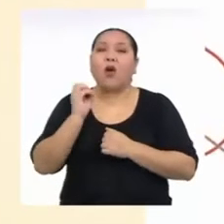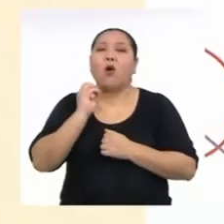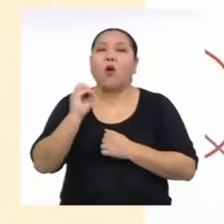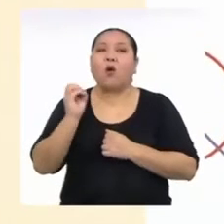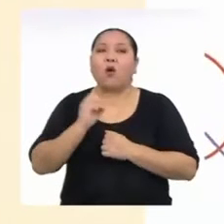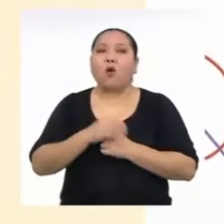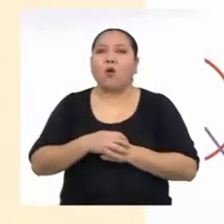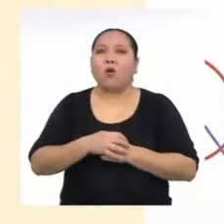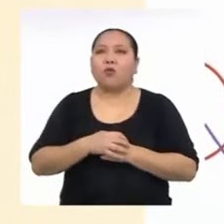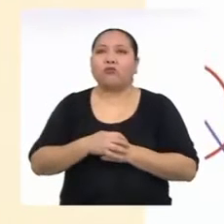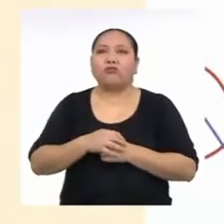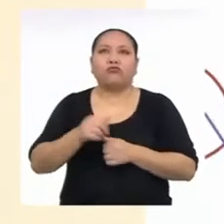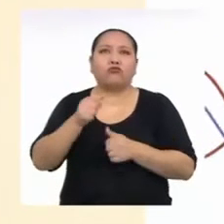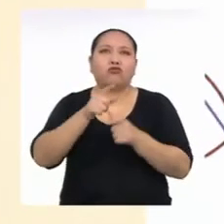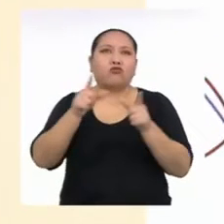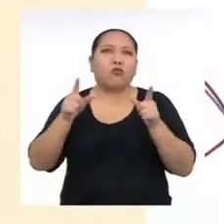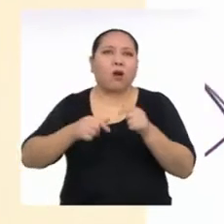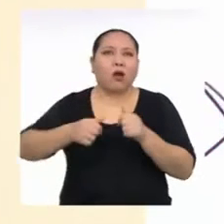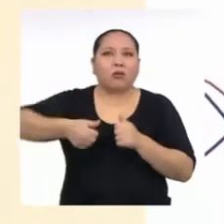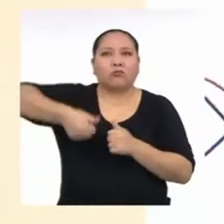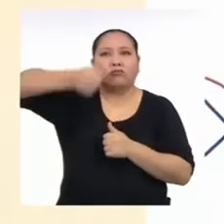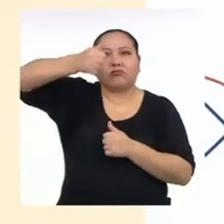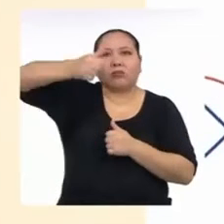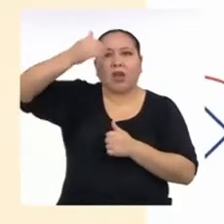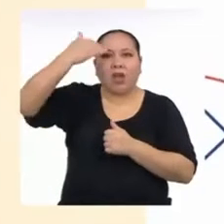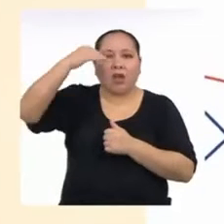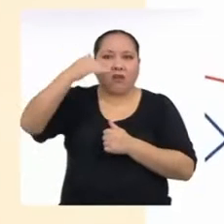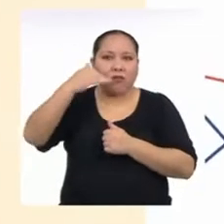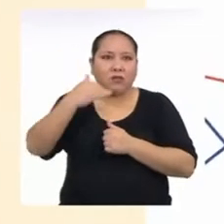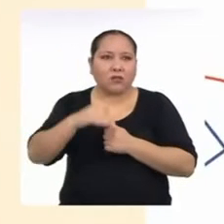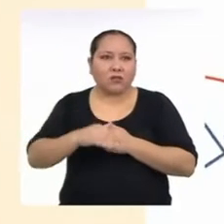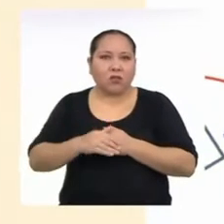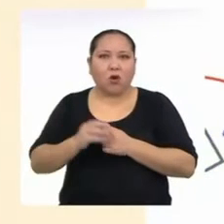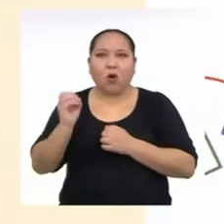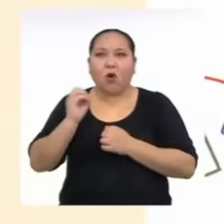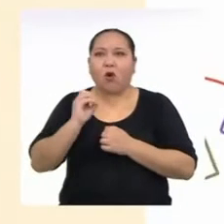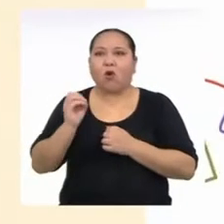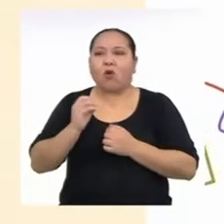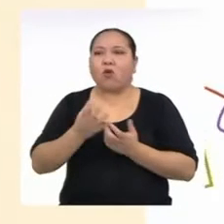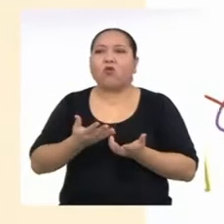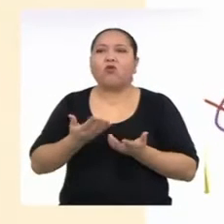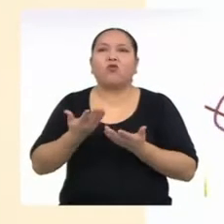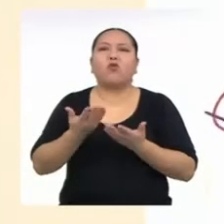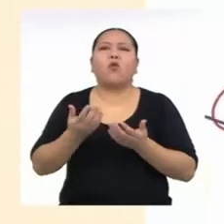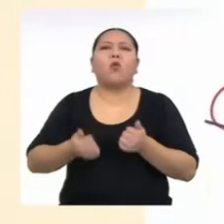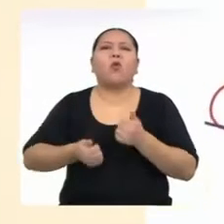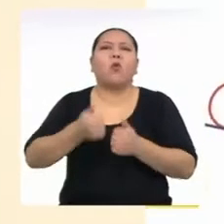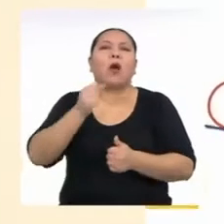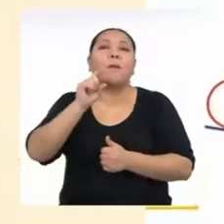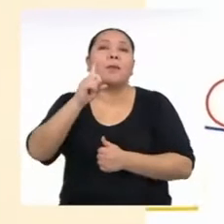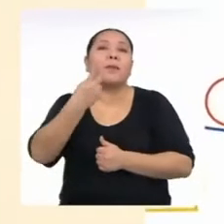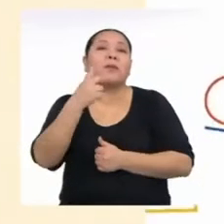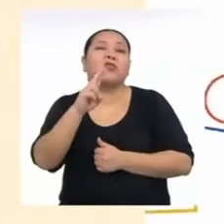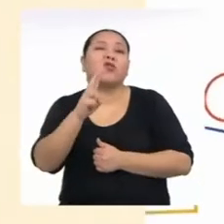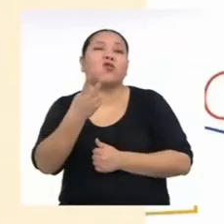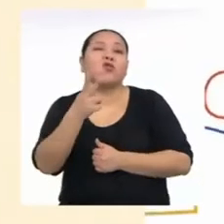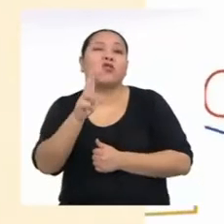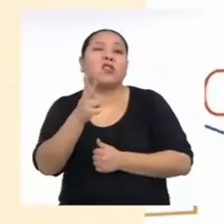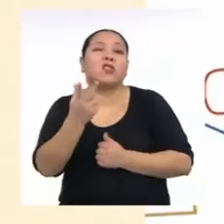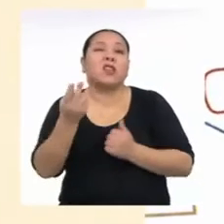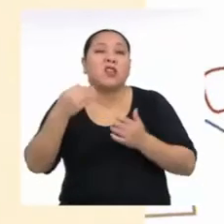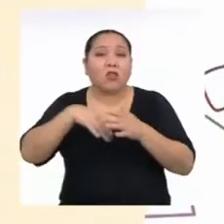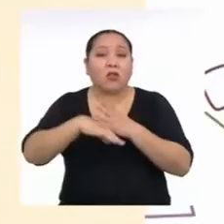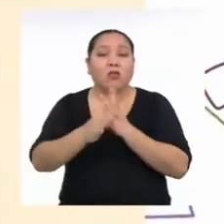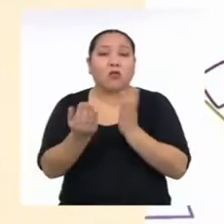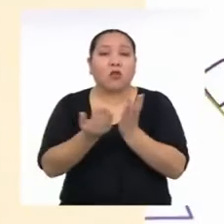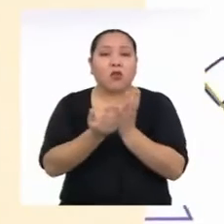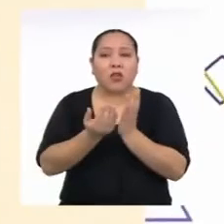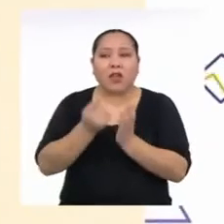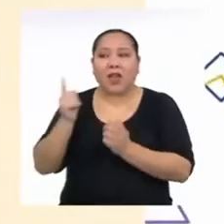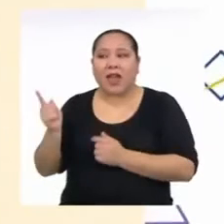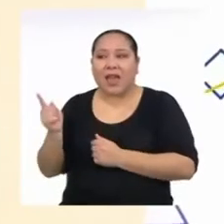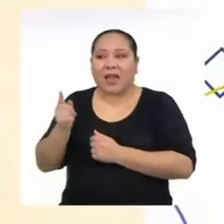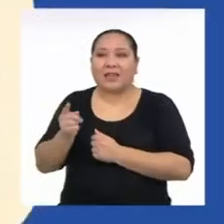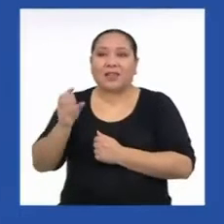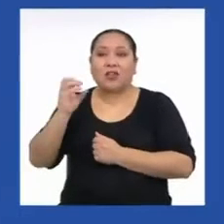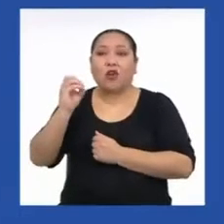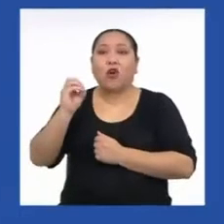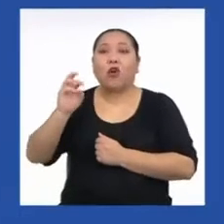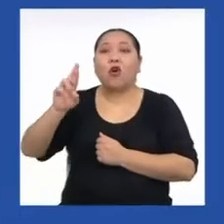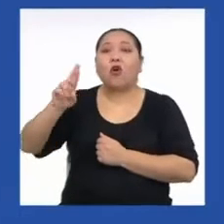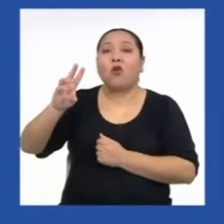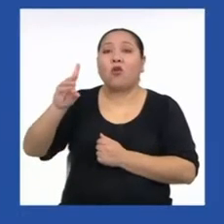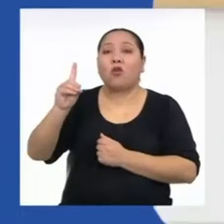la empresa y el grado de escolaridad son variables cualitativas ordinales, ¿no es